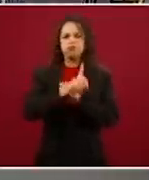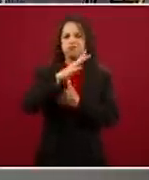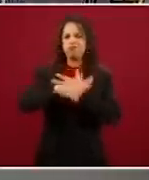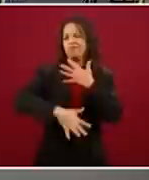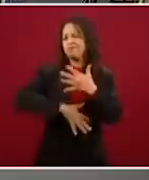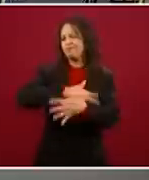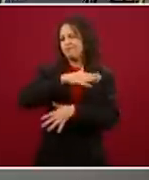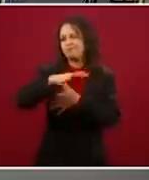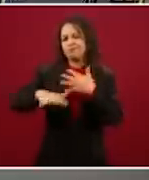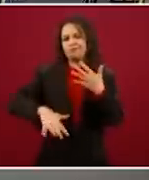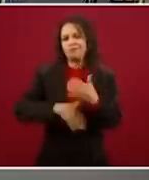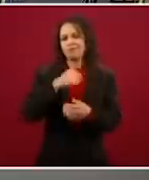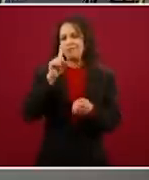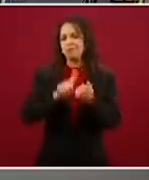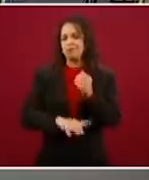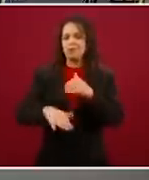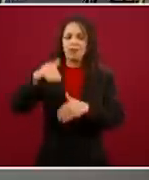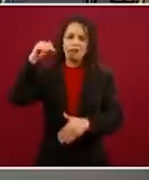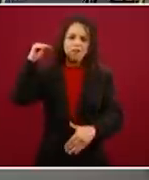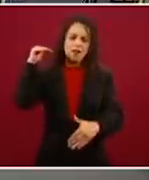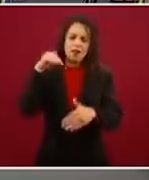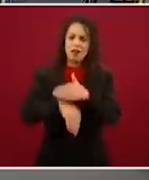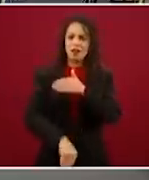el gran fracaso